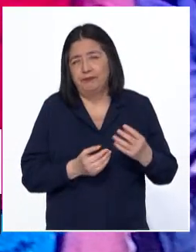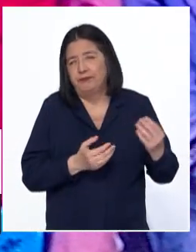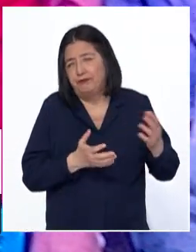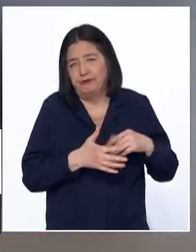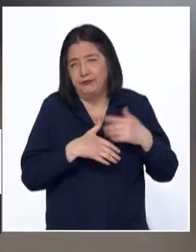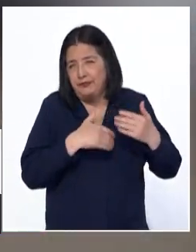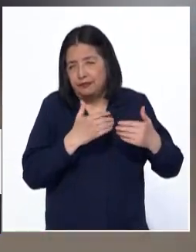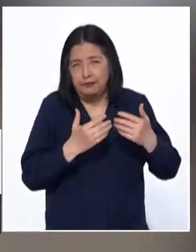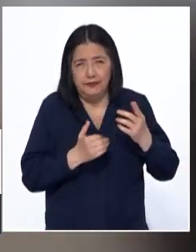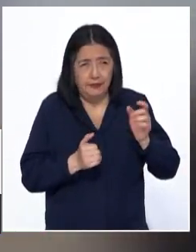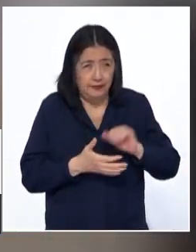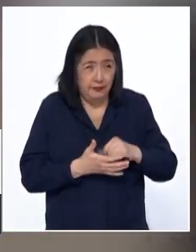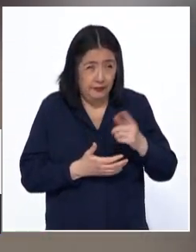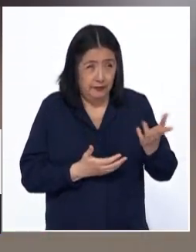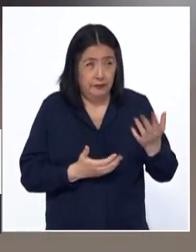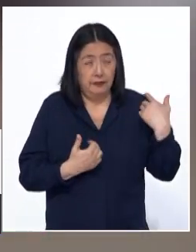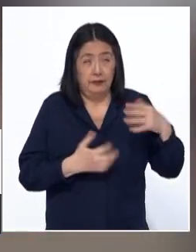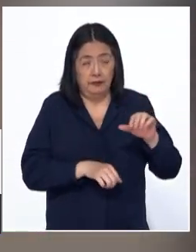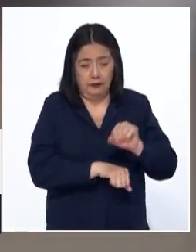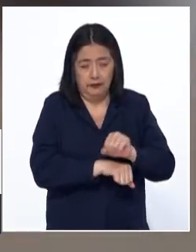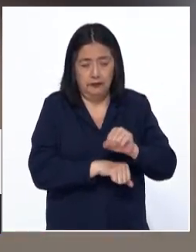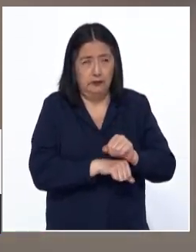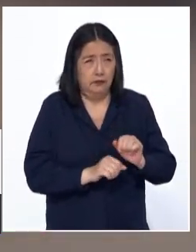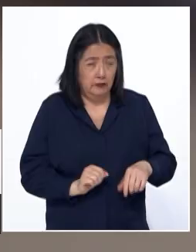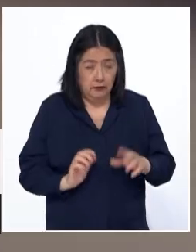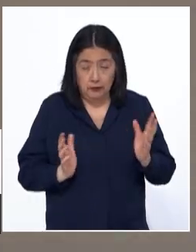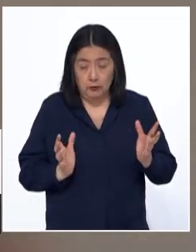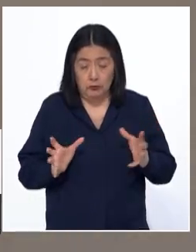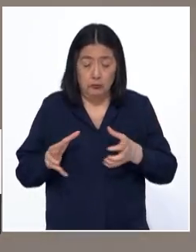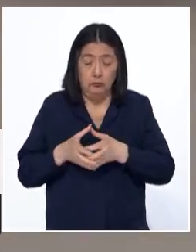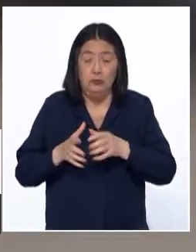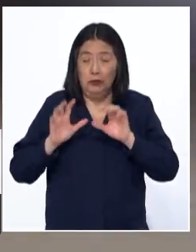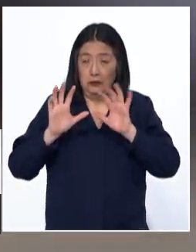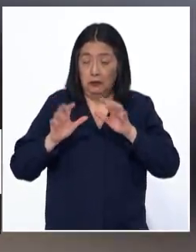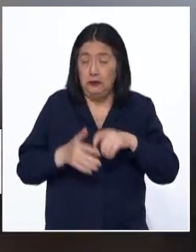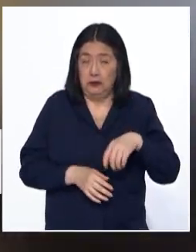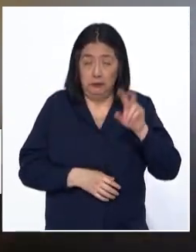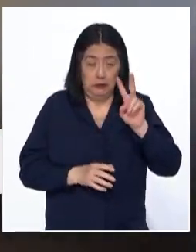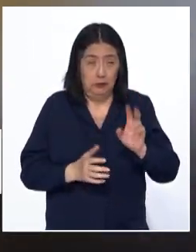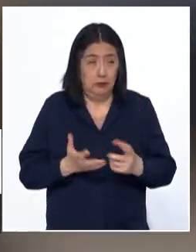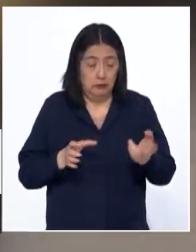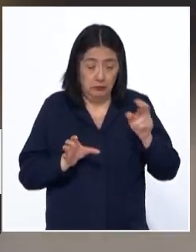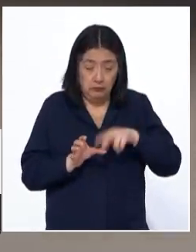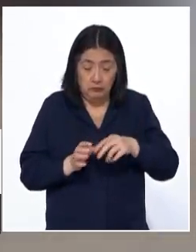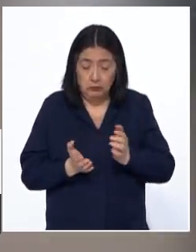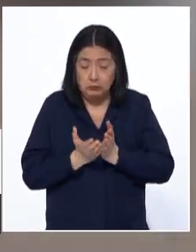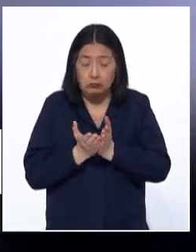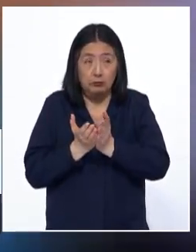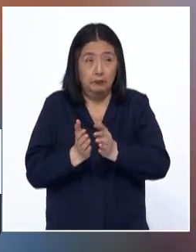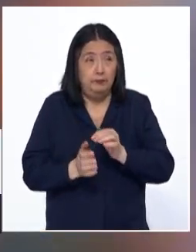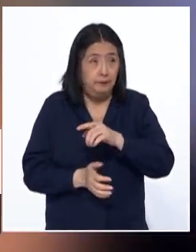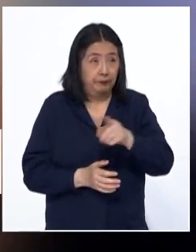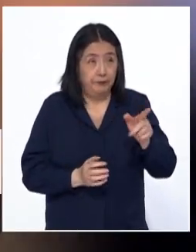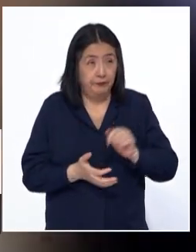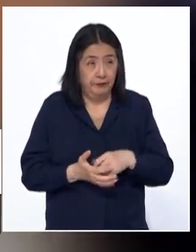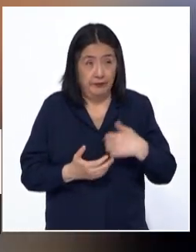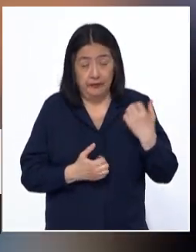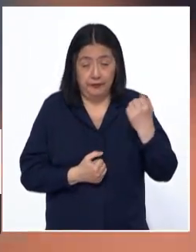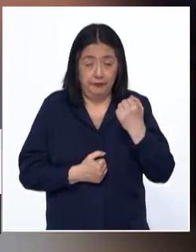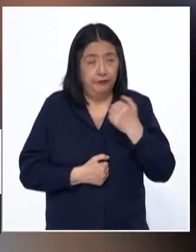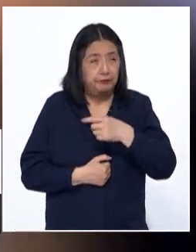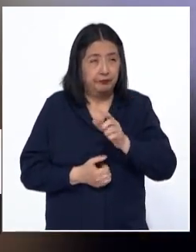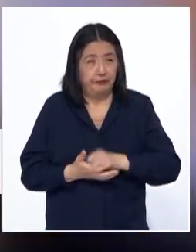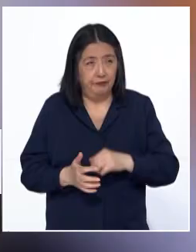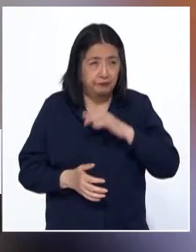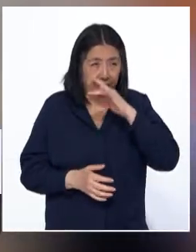causa. Alias El Chivo fue detenido entre 10 venezolanos y venezolanas dentro de un yate, donde habían armado una impresionante fiesta